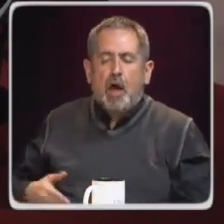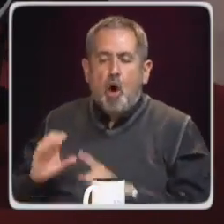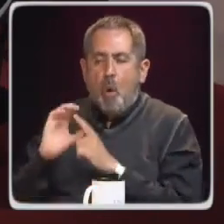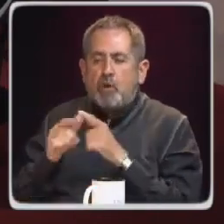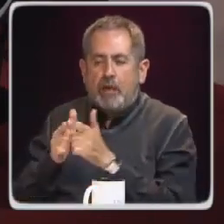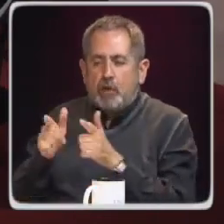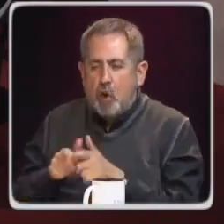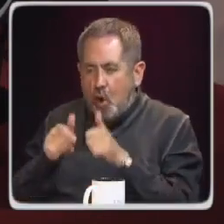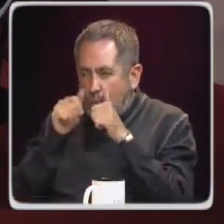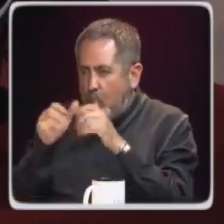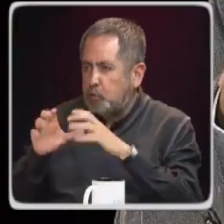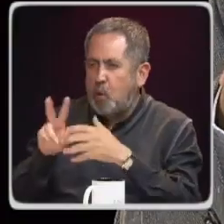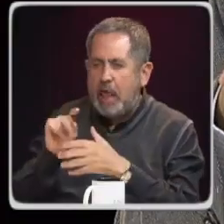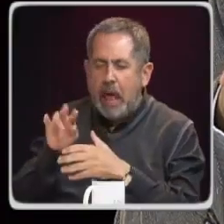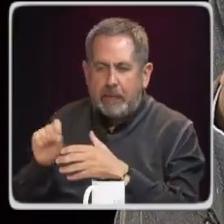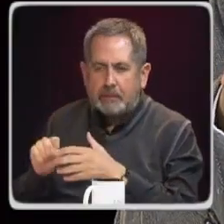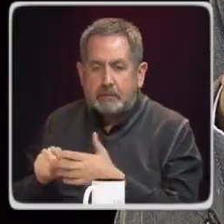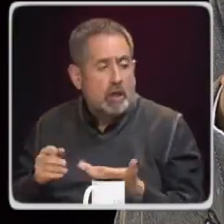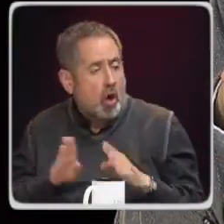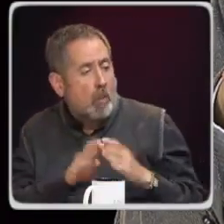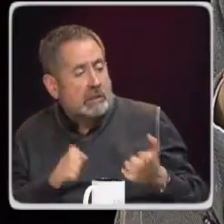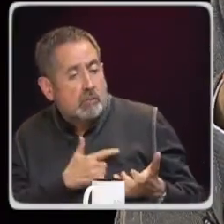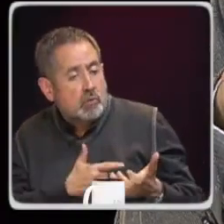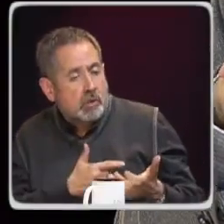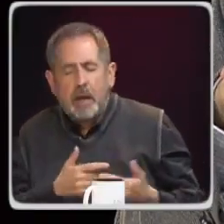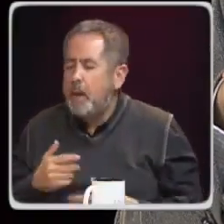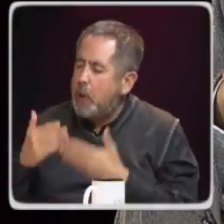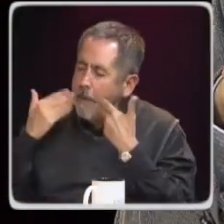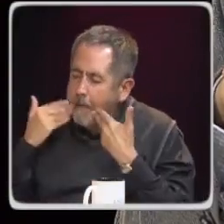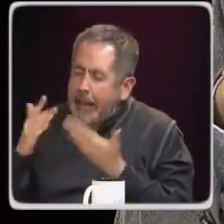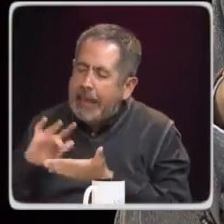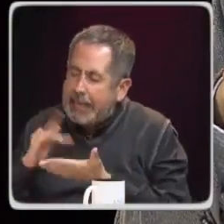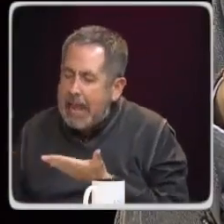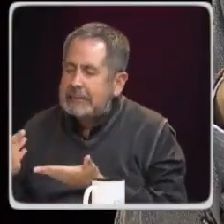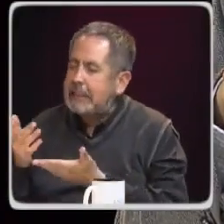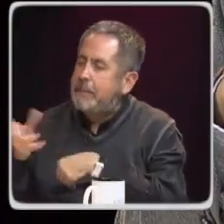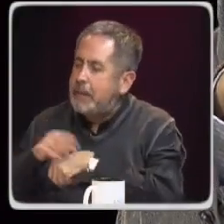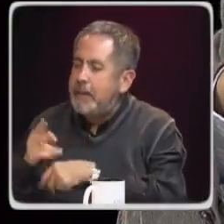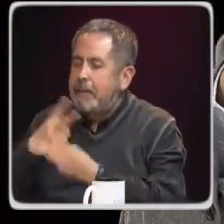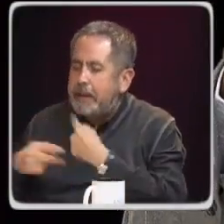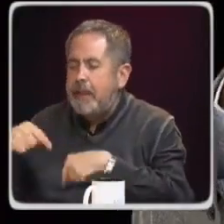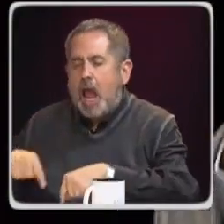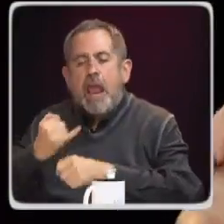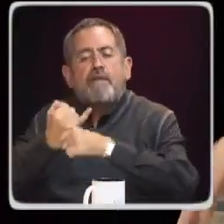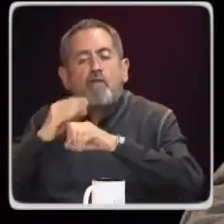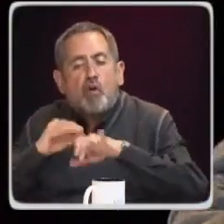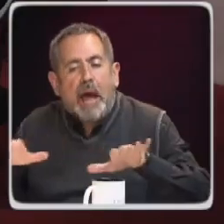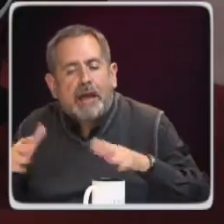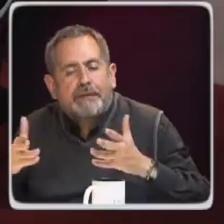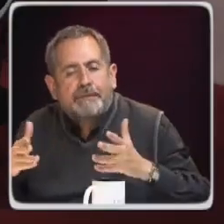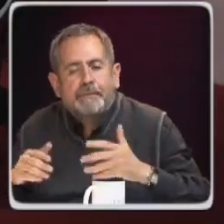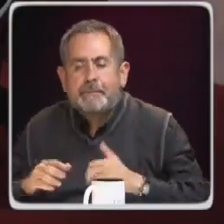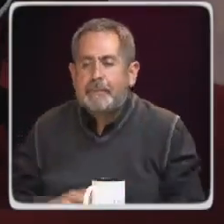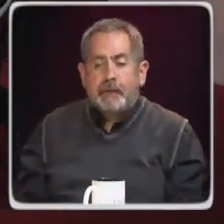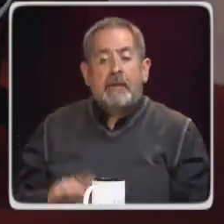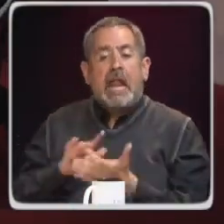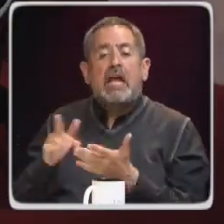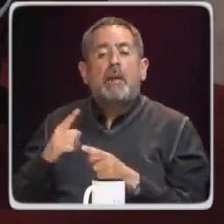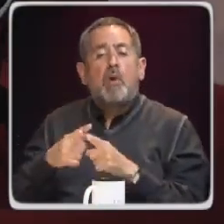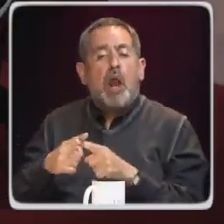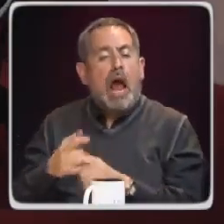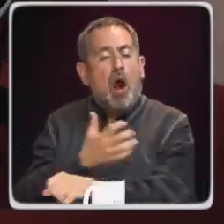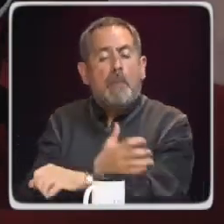Grupos Vulnerables. ¿Qué tal, diputada? Muchísimo gusto, muy amable. Gracias por permitirnos este espacio para informar. Al contrario, gracias a usted por